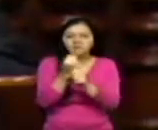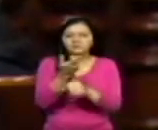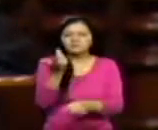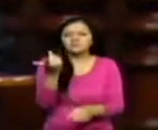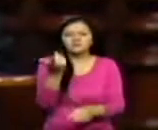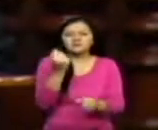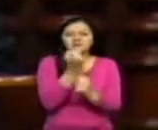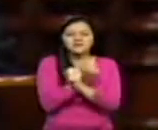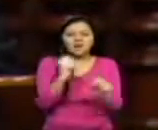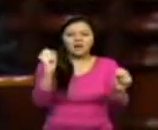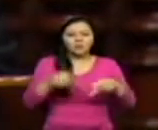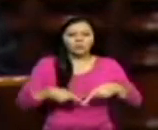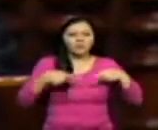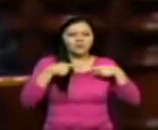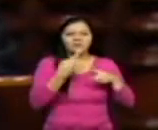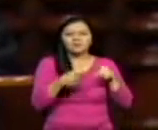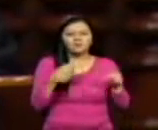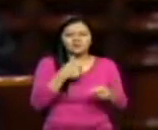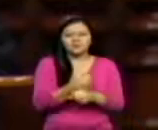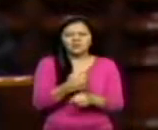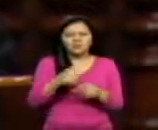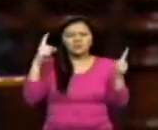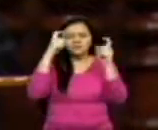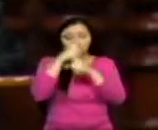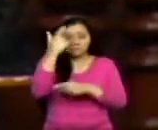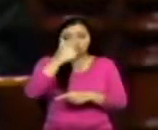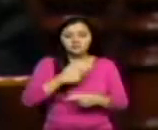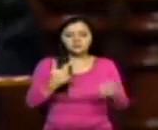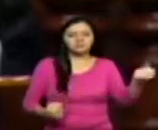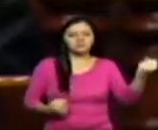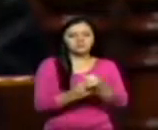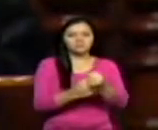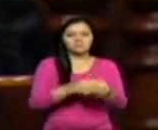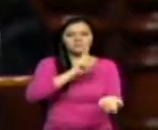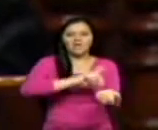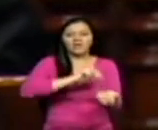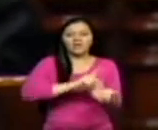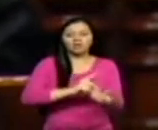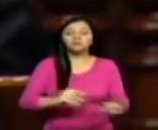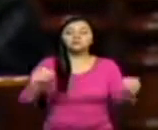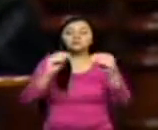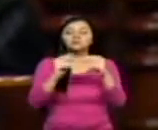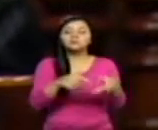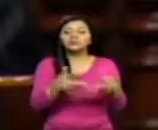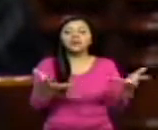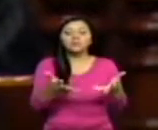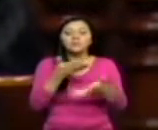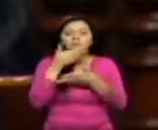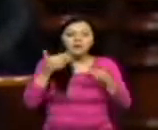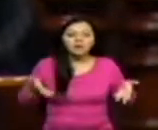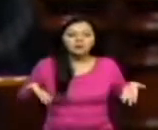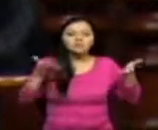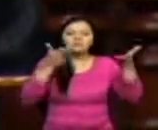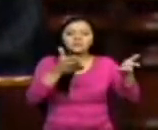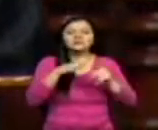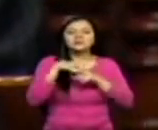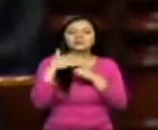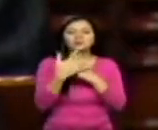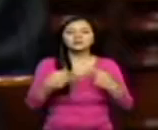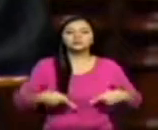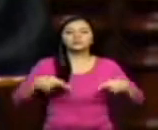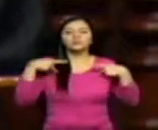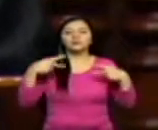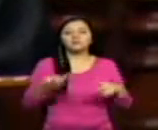de salvar vidas. Con ellos estaremos, con la determinación de mejorar sus condiciones